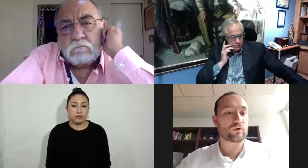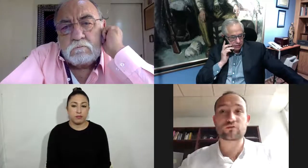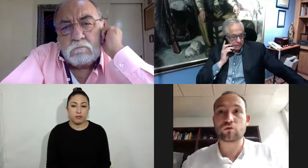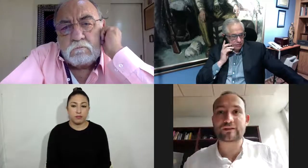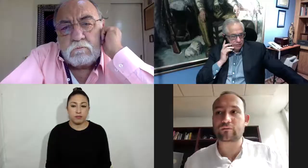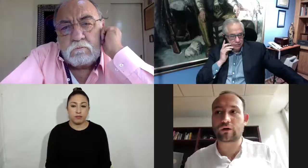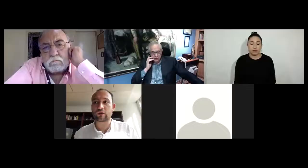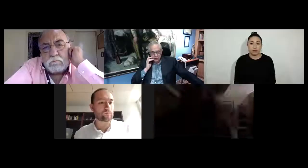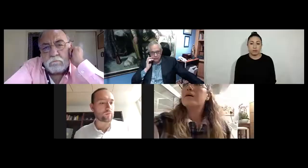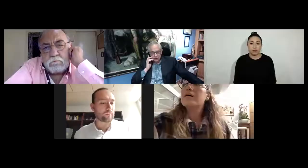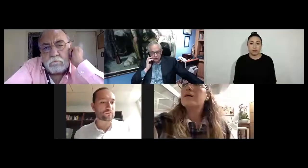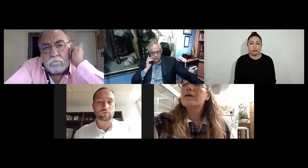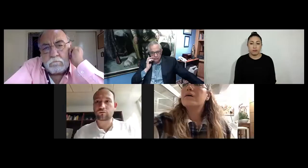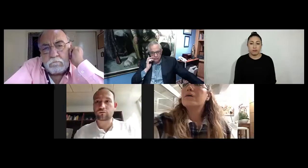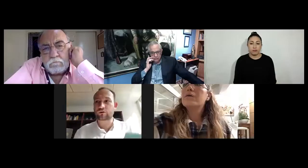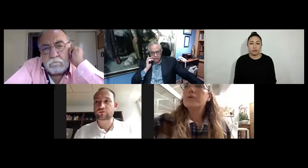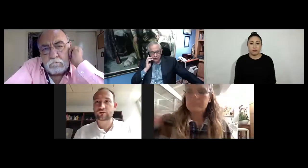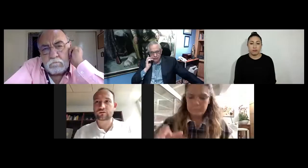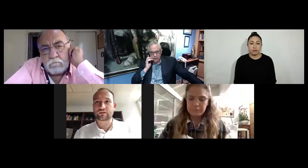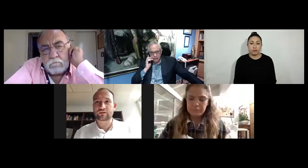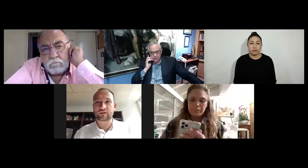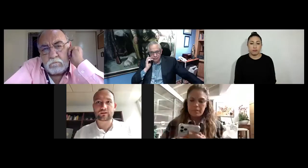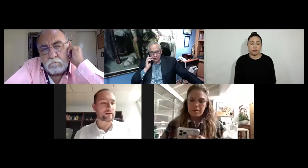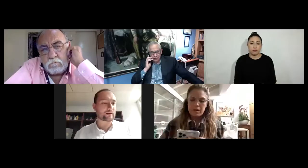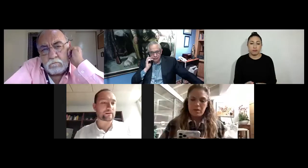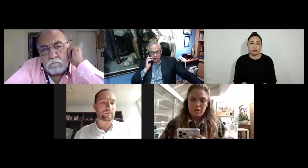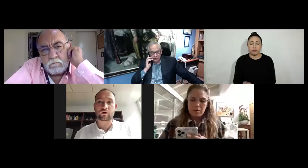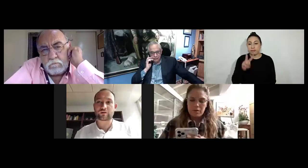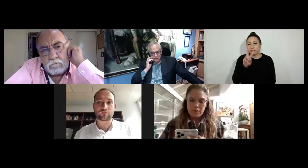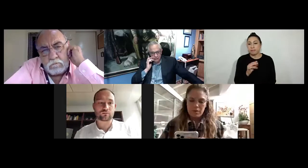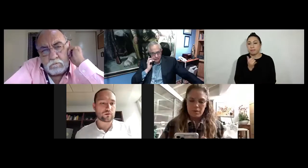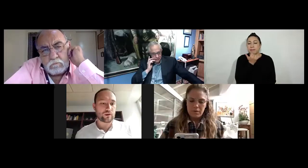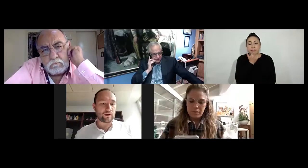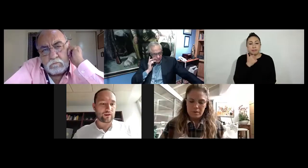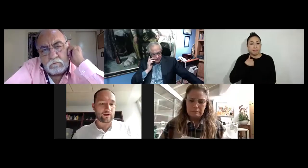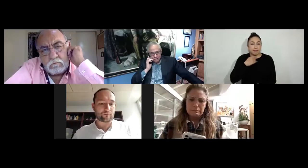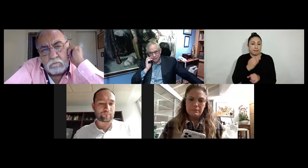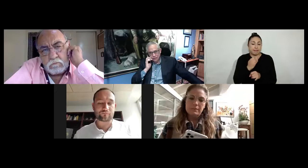Pido una disculpa, tenemos algunos problemas con la conexión de internet de aquí de la red del Congreso.